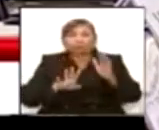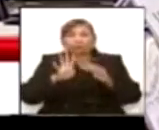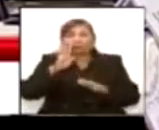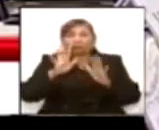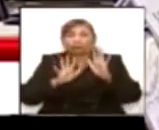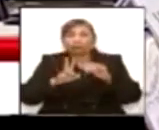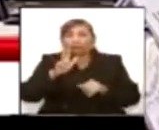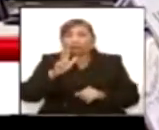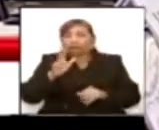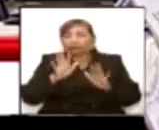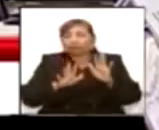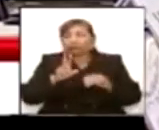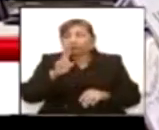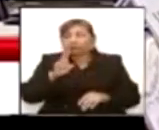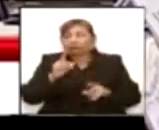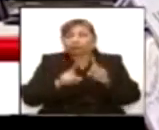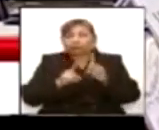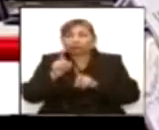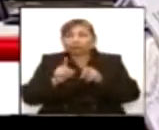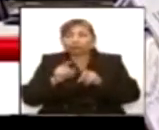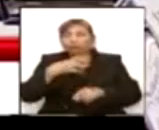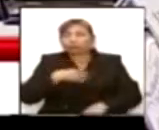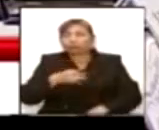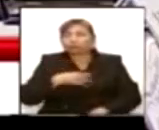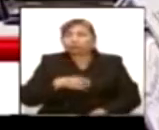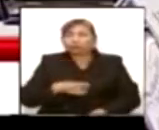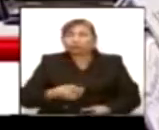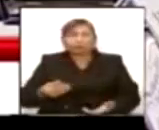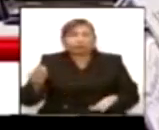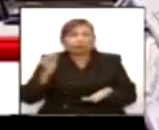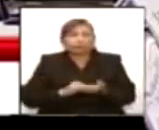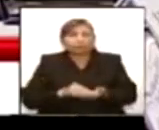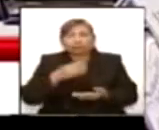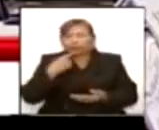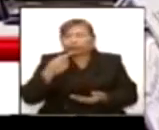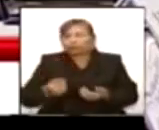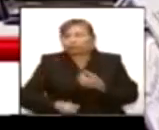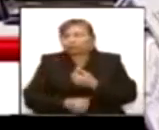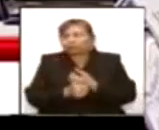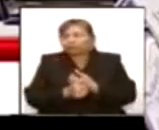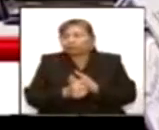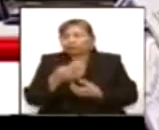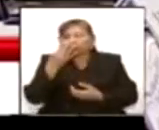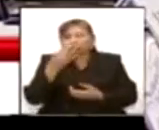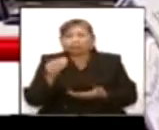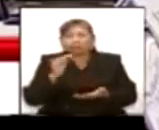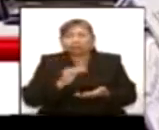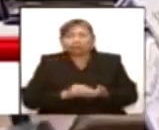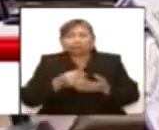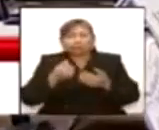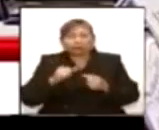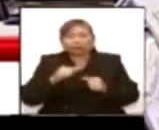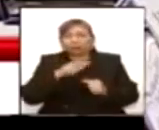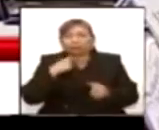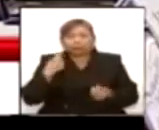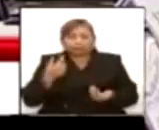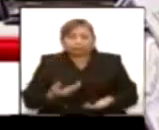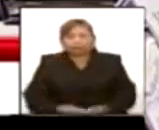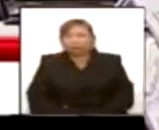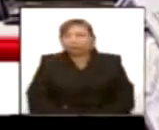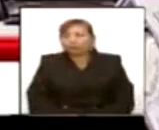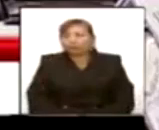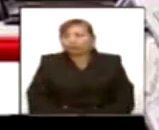14, 13, 12, 11 años, que tienen 4 veces más riesgo de vida, 4 veces más posibilidad de